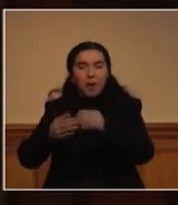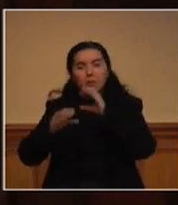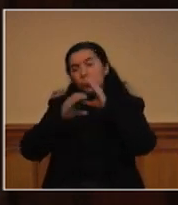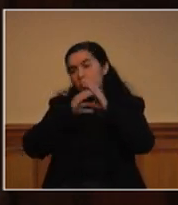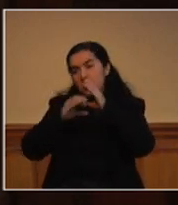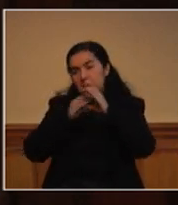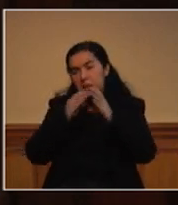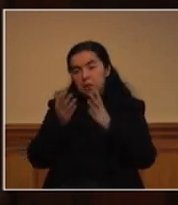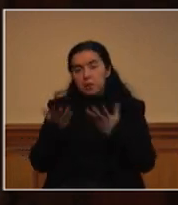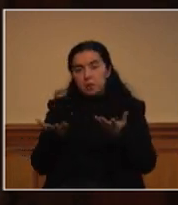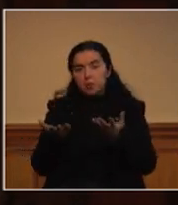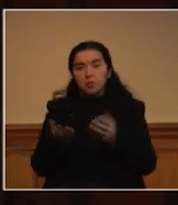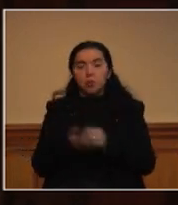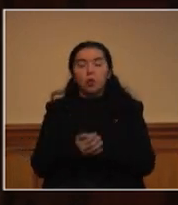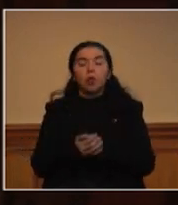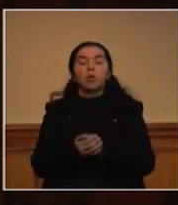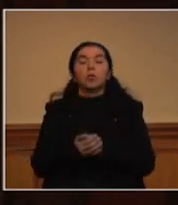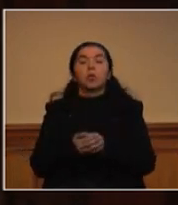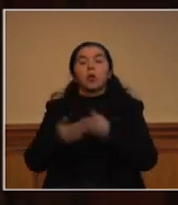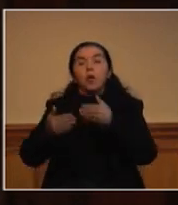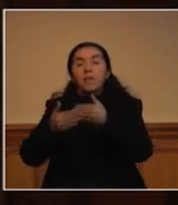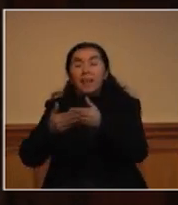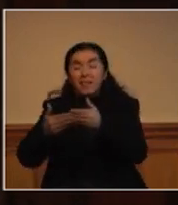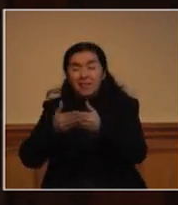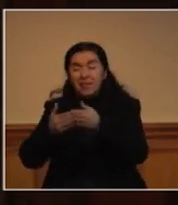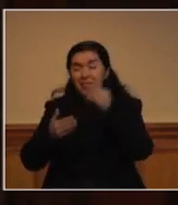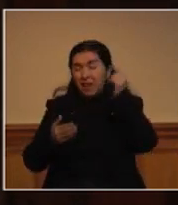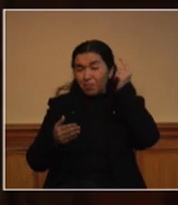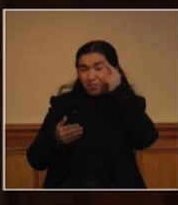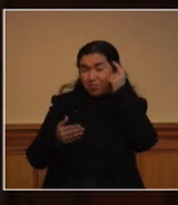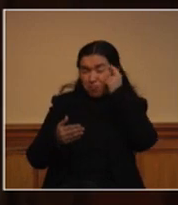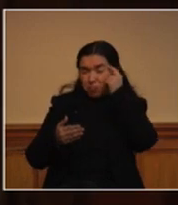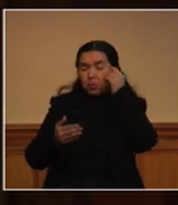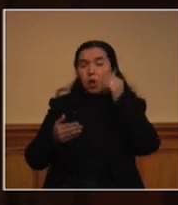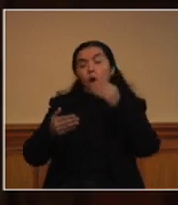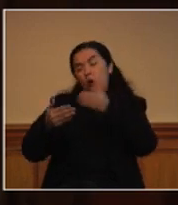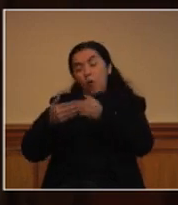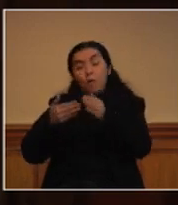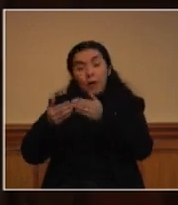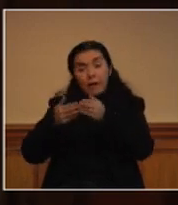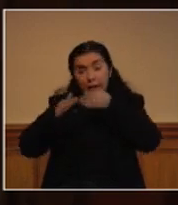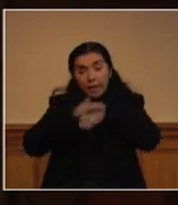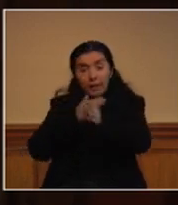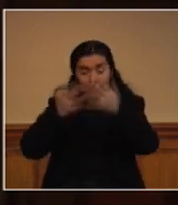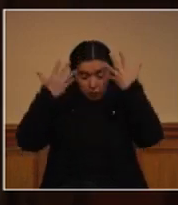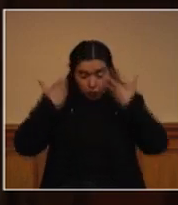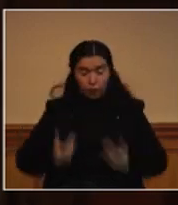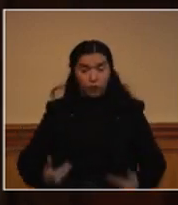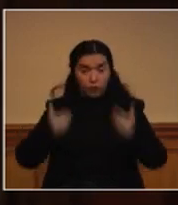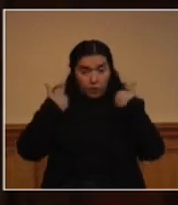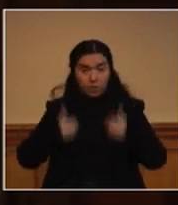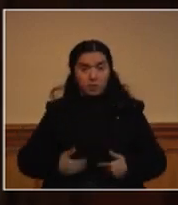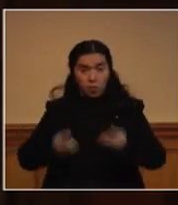comunicación o barreras de cognición o barreras de acceso físico al aprendizaje.